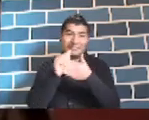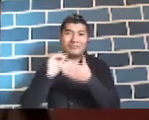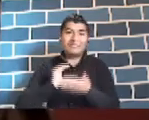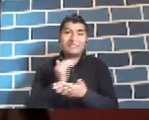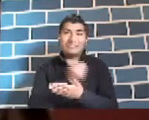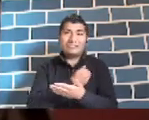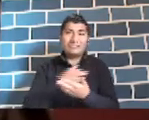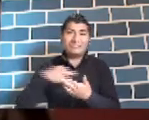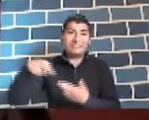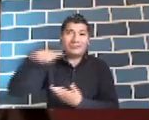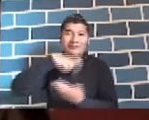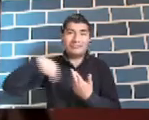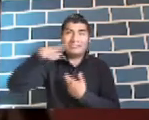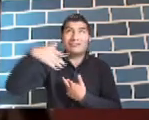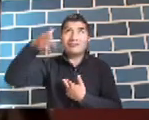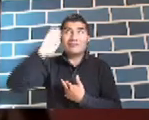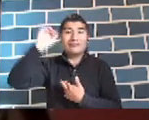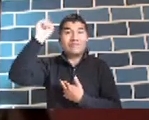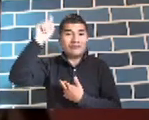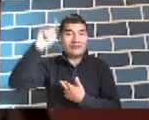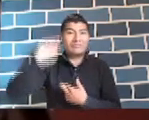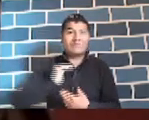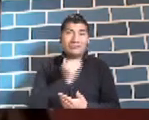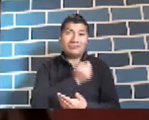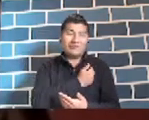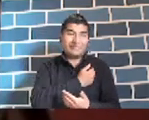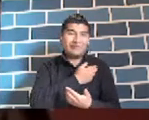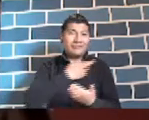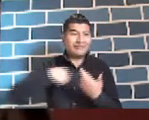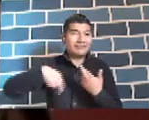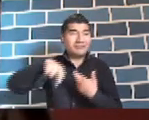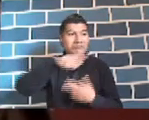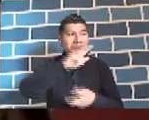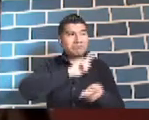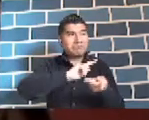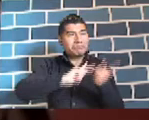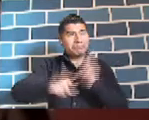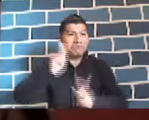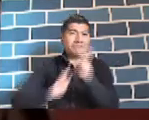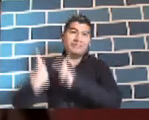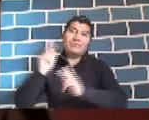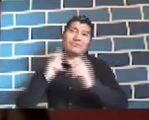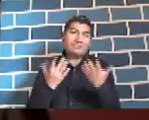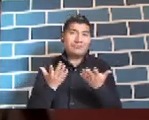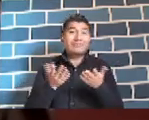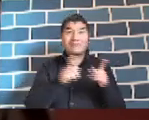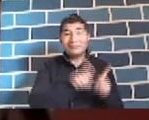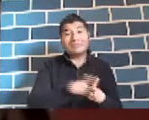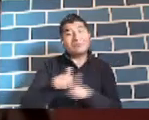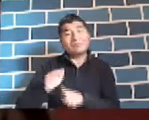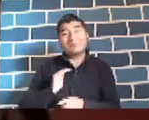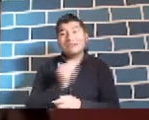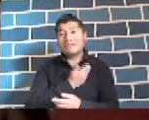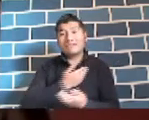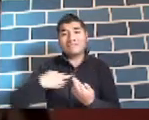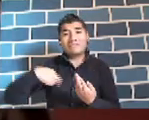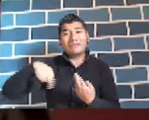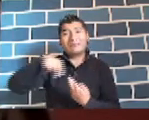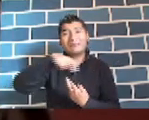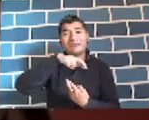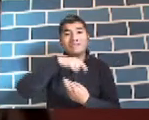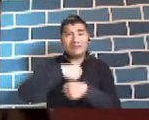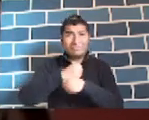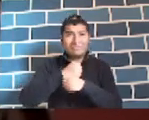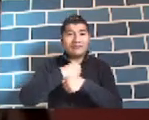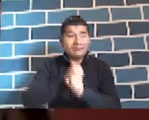relaciones con dios nuestras relaciones interpersonales y por qué no también nuestras relaciones con la creación